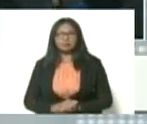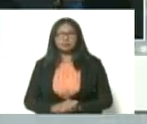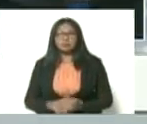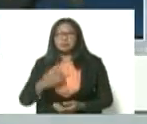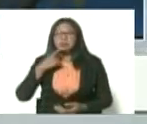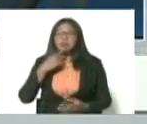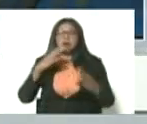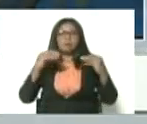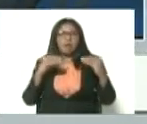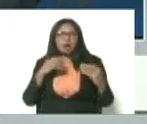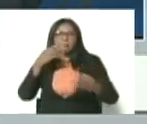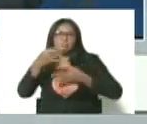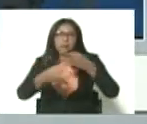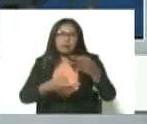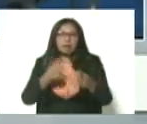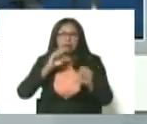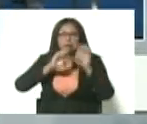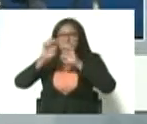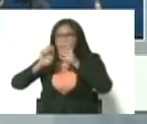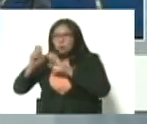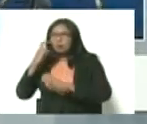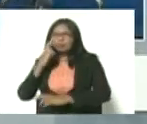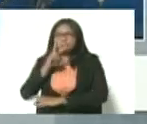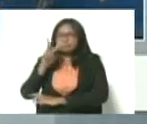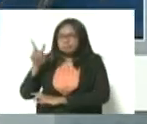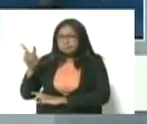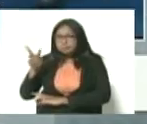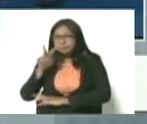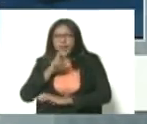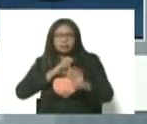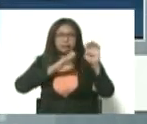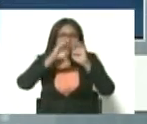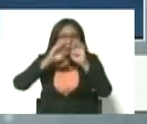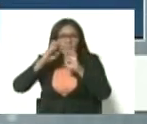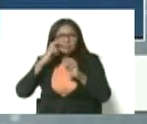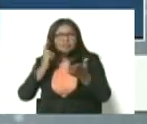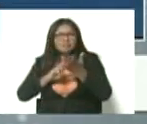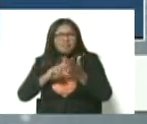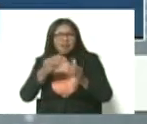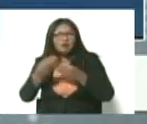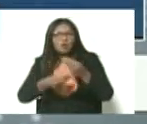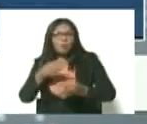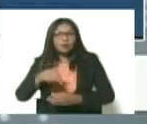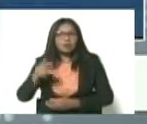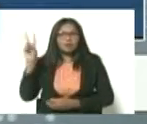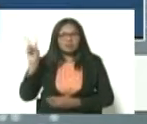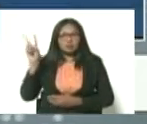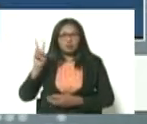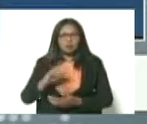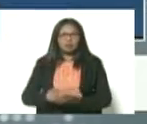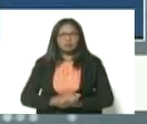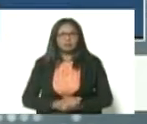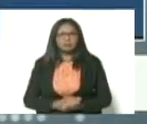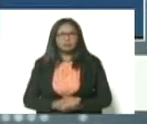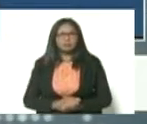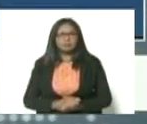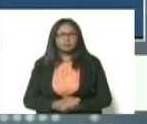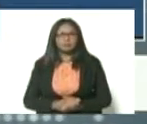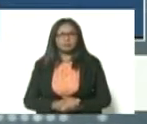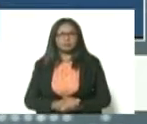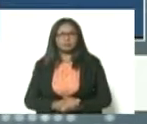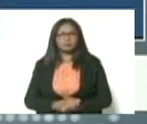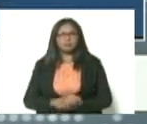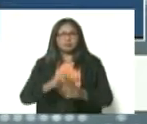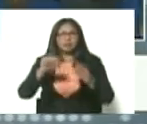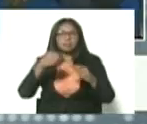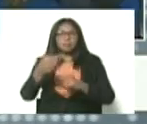conversara, estudiara, analizara, observara la realidad de Venezuela. Y luego,